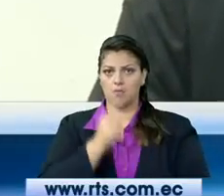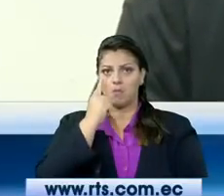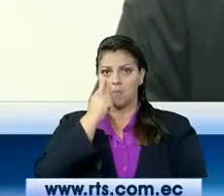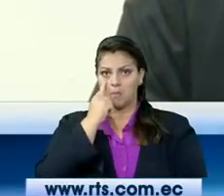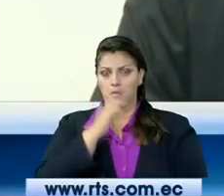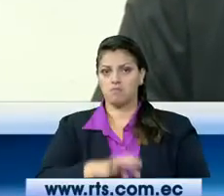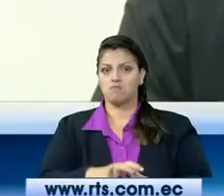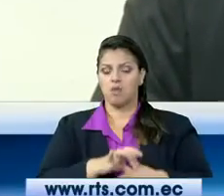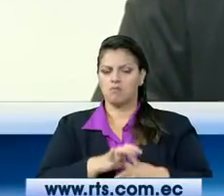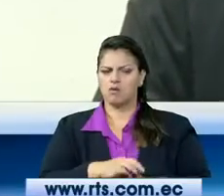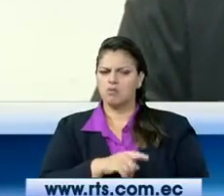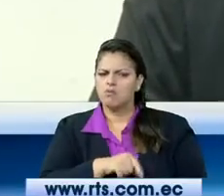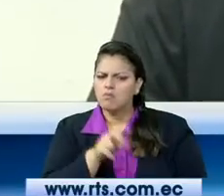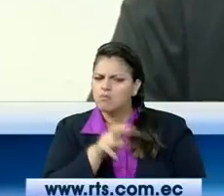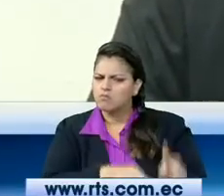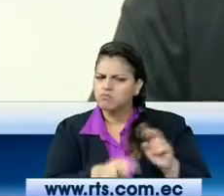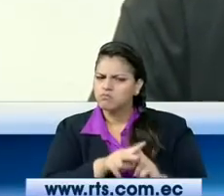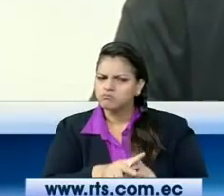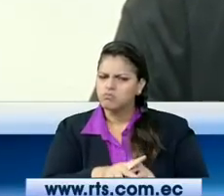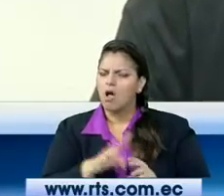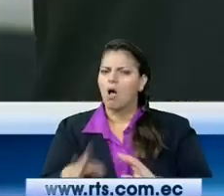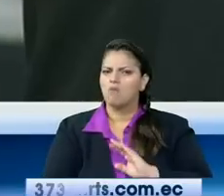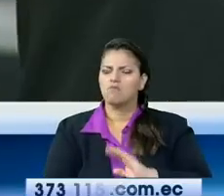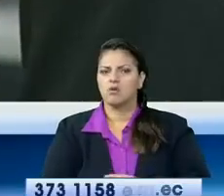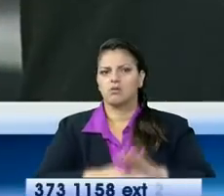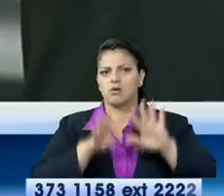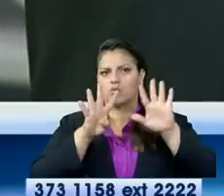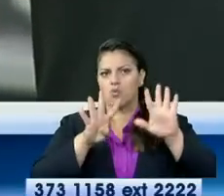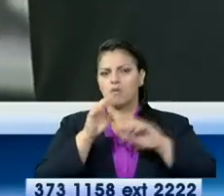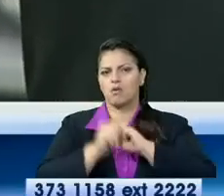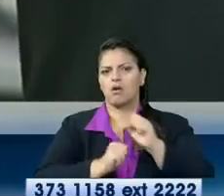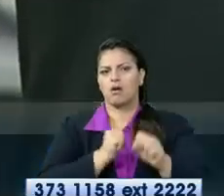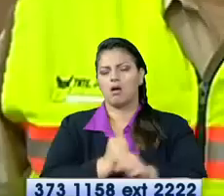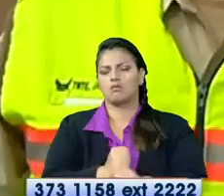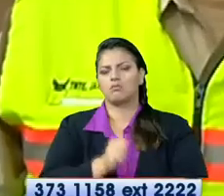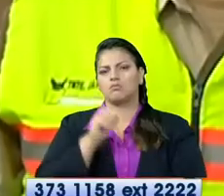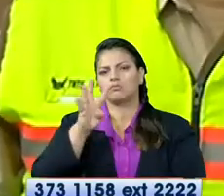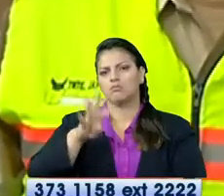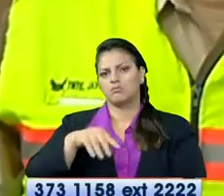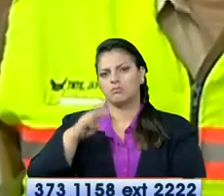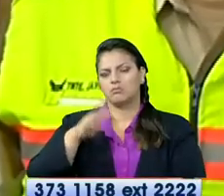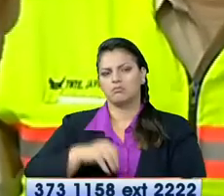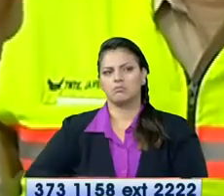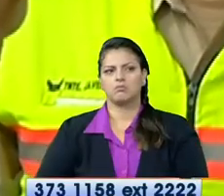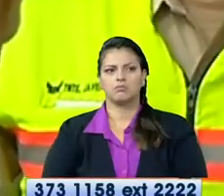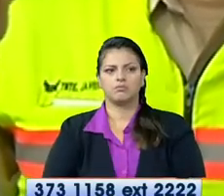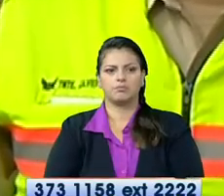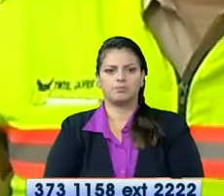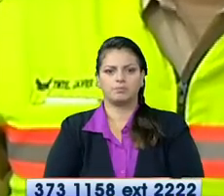agravarse hasta 9 años, 4 meses. Informó Ítalo Ruiz.